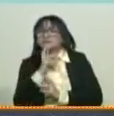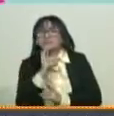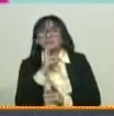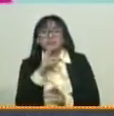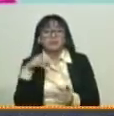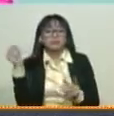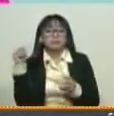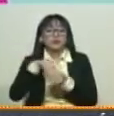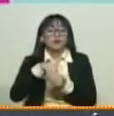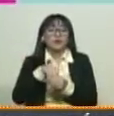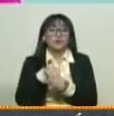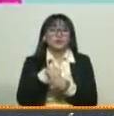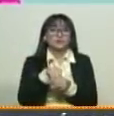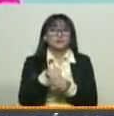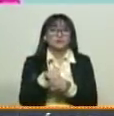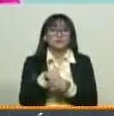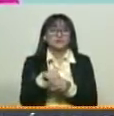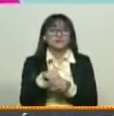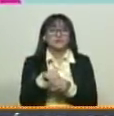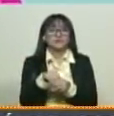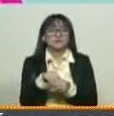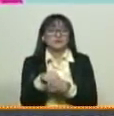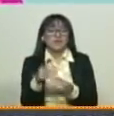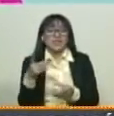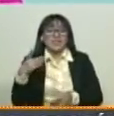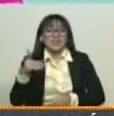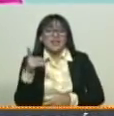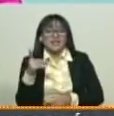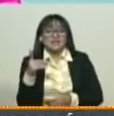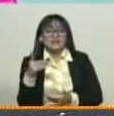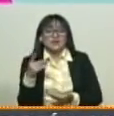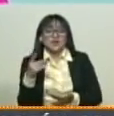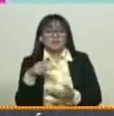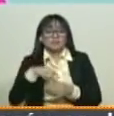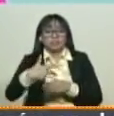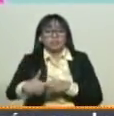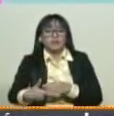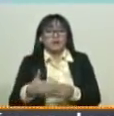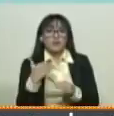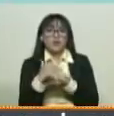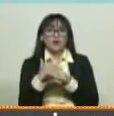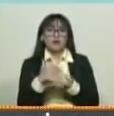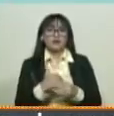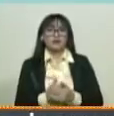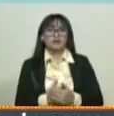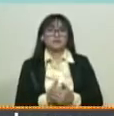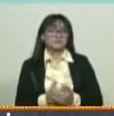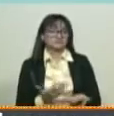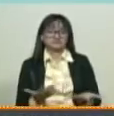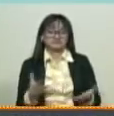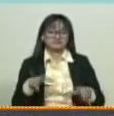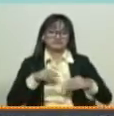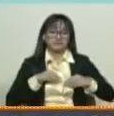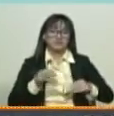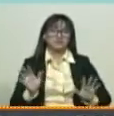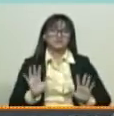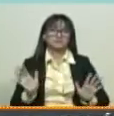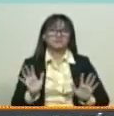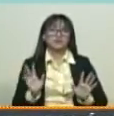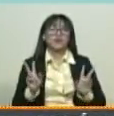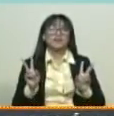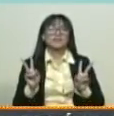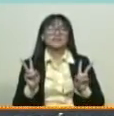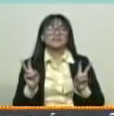arbitrarias, porque están al margen del derecho internacional y son, por lo tanto, coercitivas. Entraría en el marco